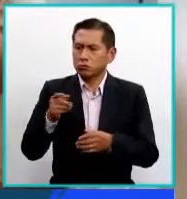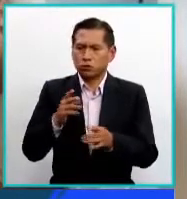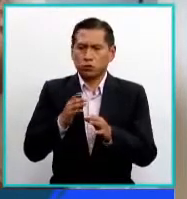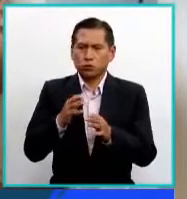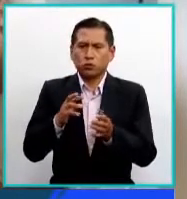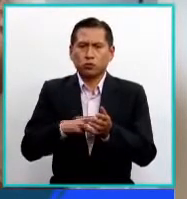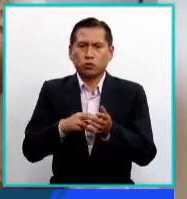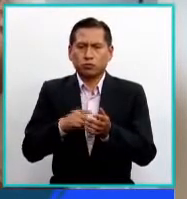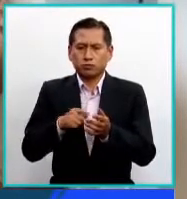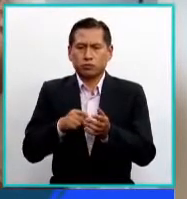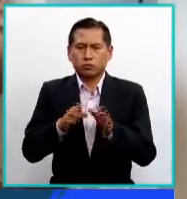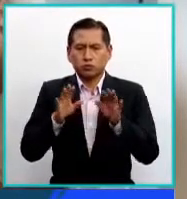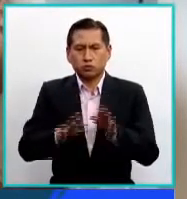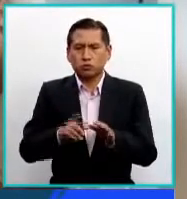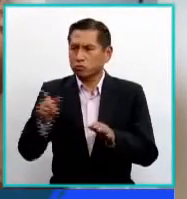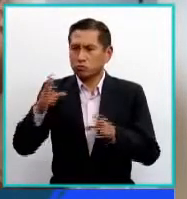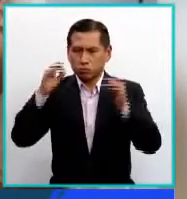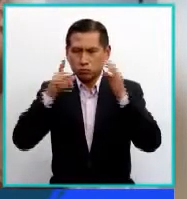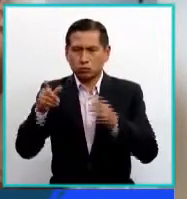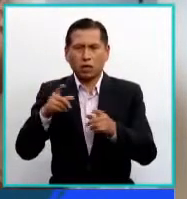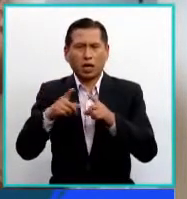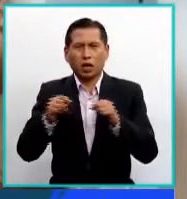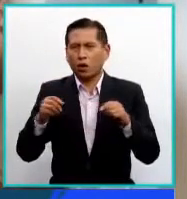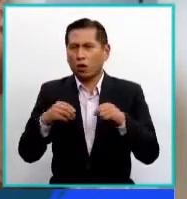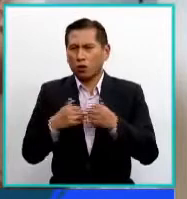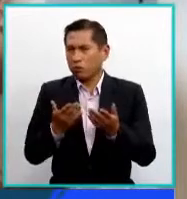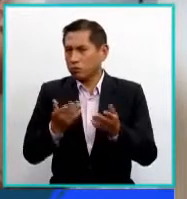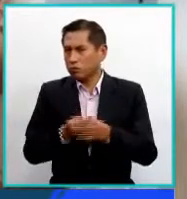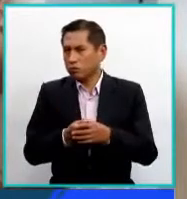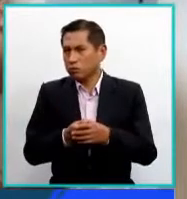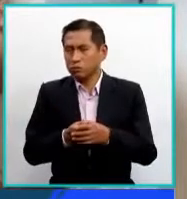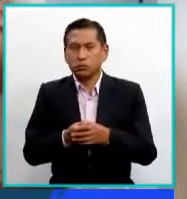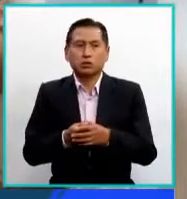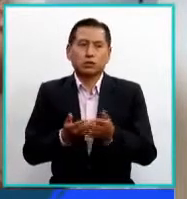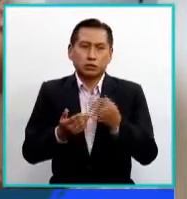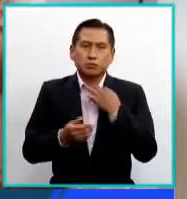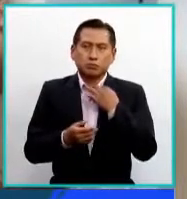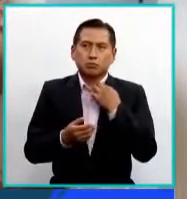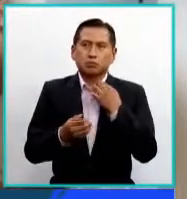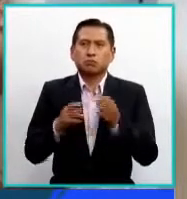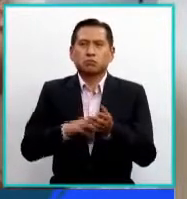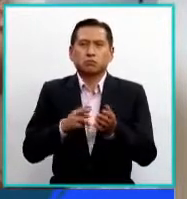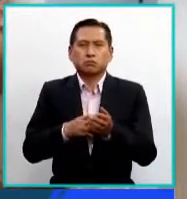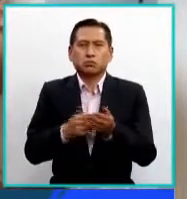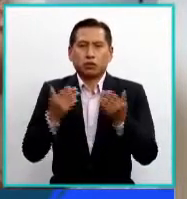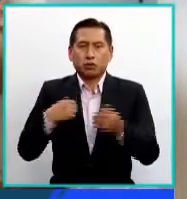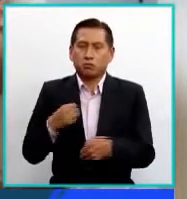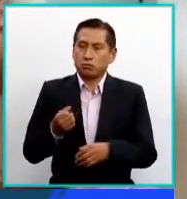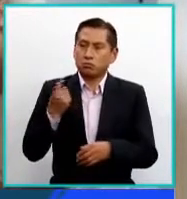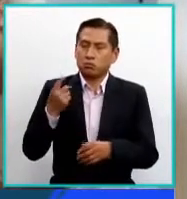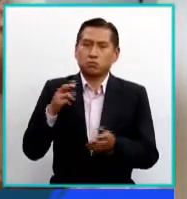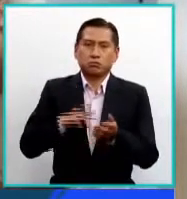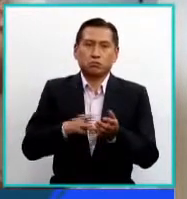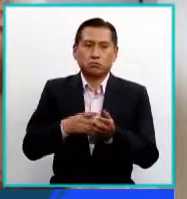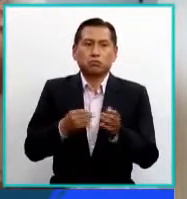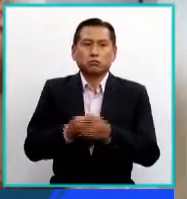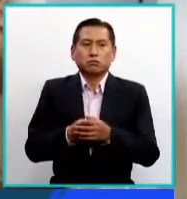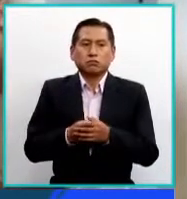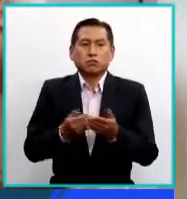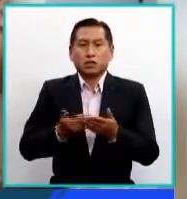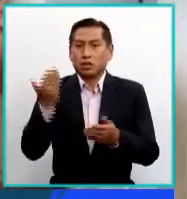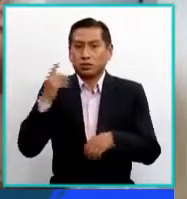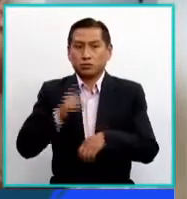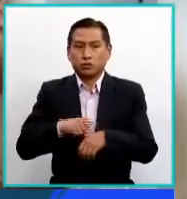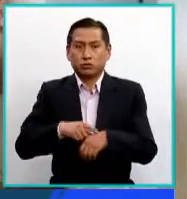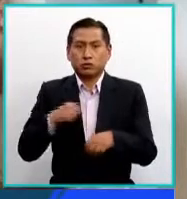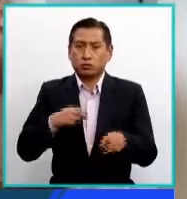tocar un instrumento andino de la mano de un maestro asiático. Era, claro, o sea, recién me doy cuenta ahora, ¿no? Porque digamos que en su momento